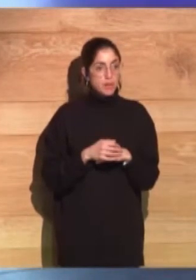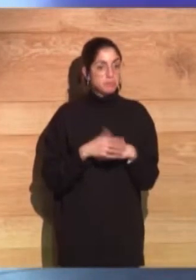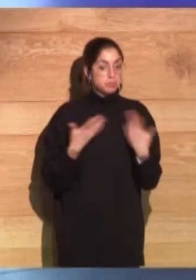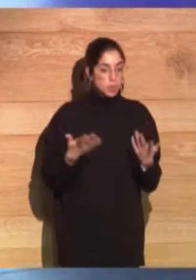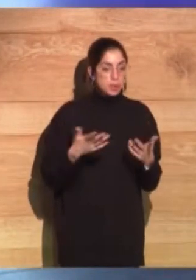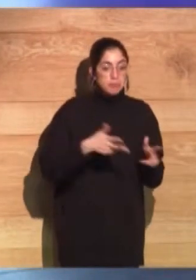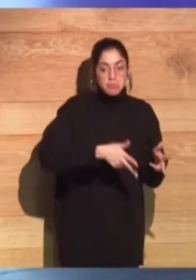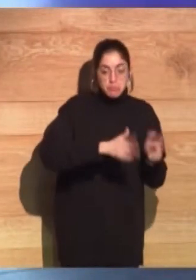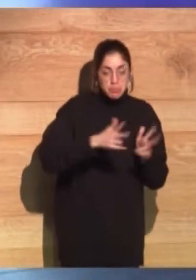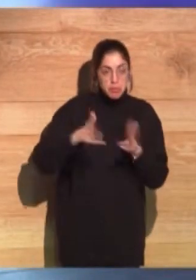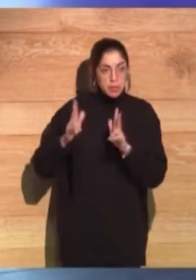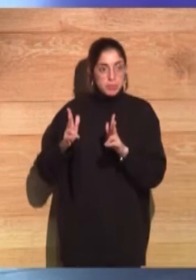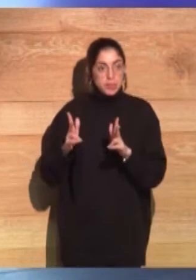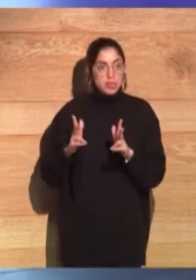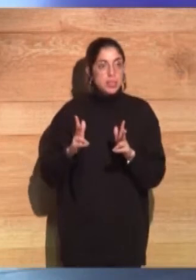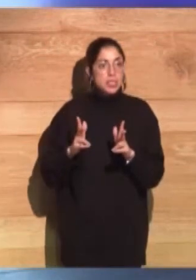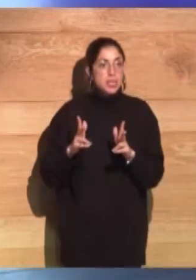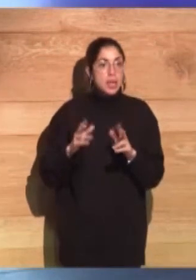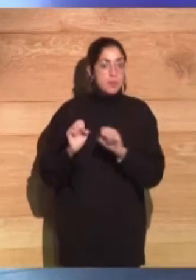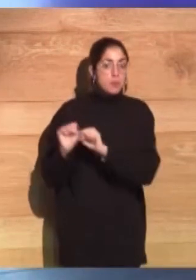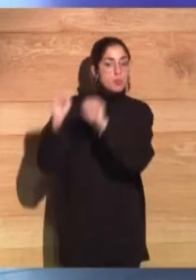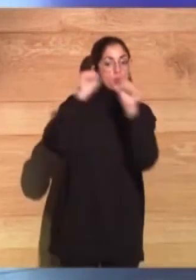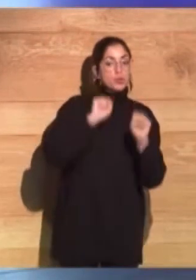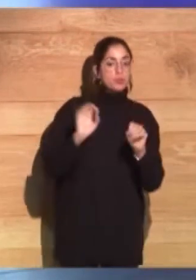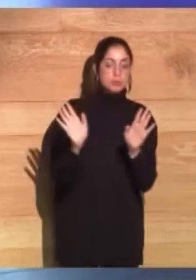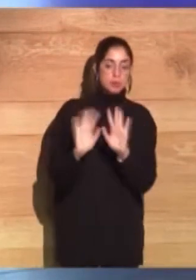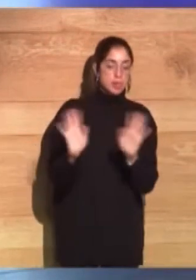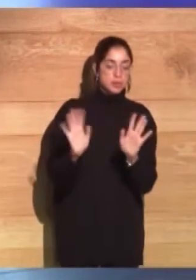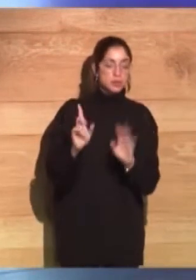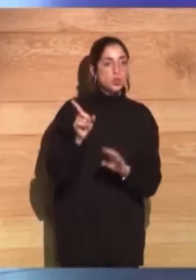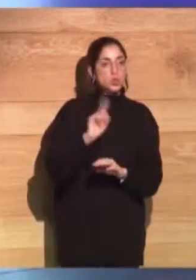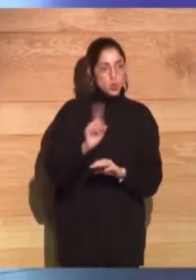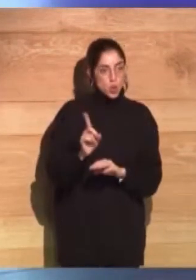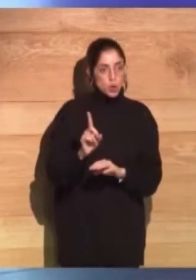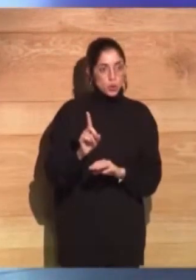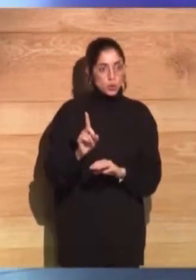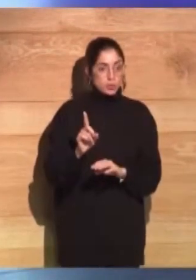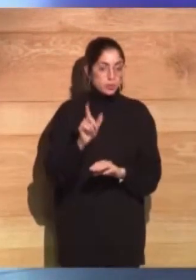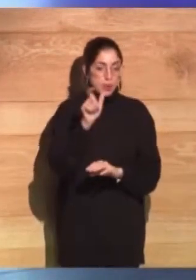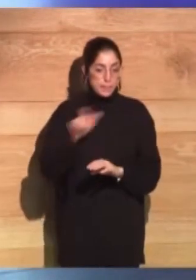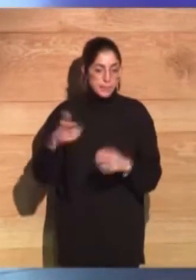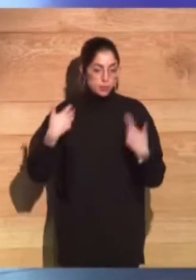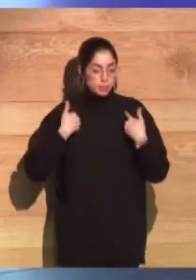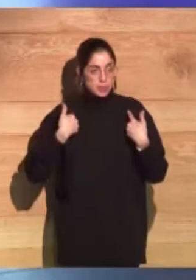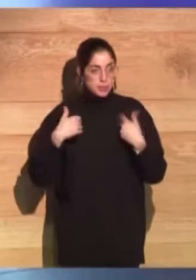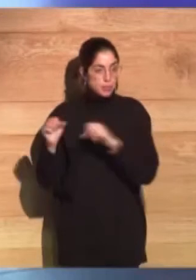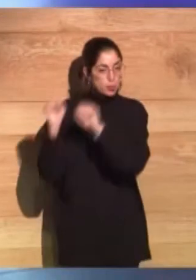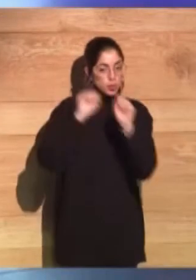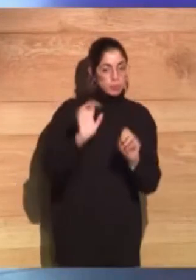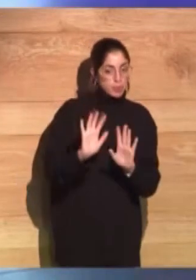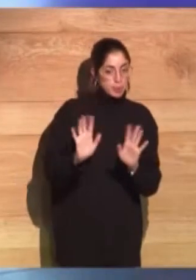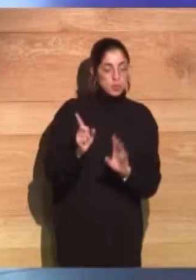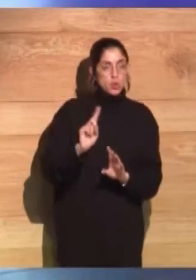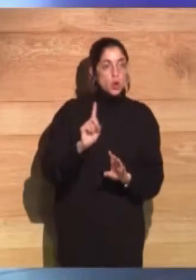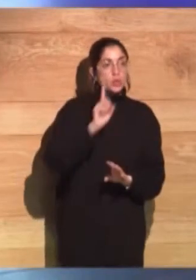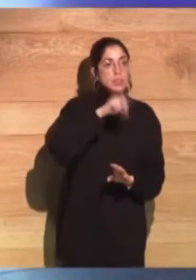Permitiendo que no solo haya protección de las víctimas, sino que los delincuentes,